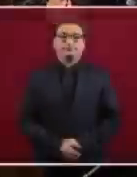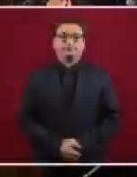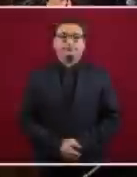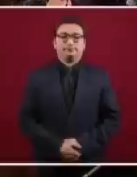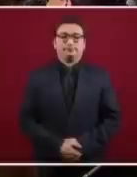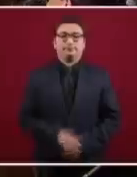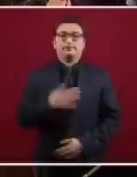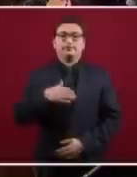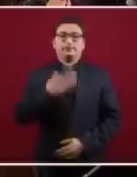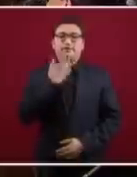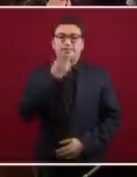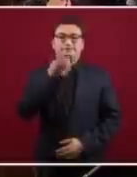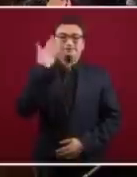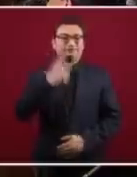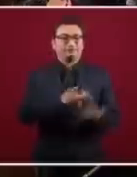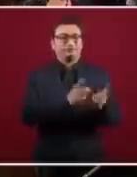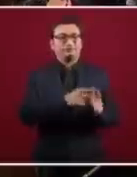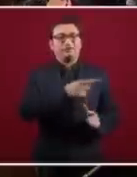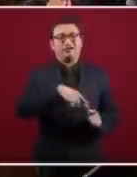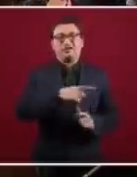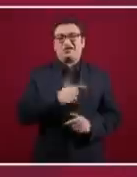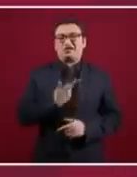opositores nos decían